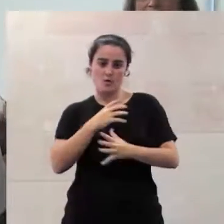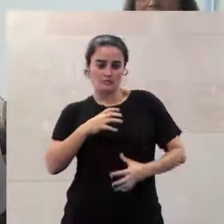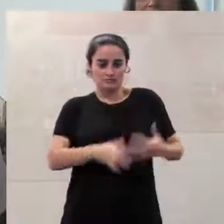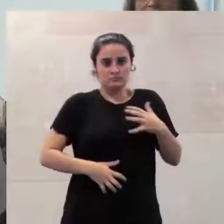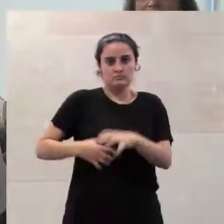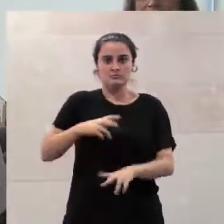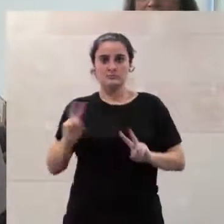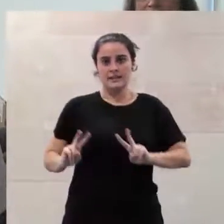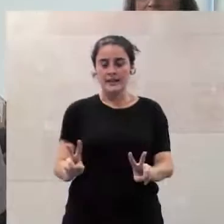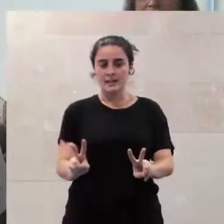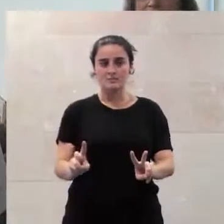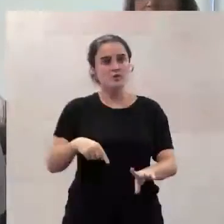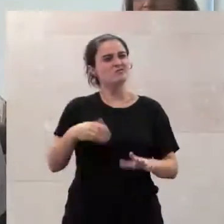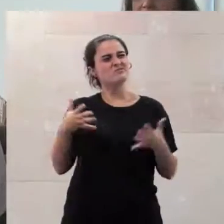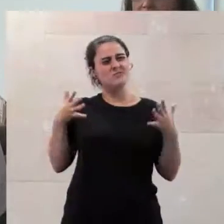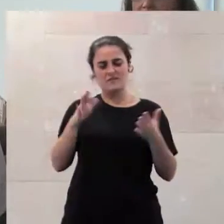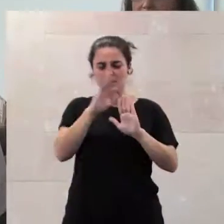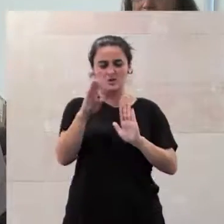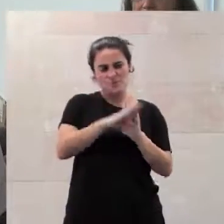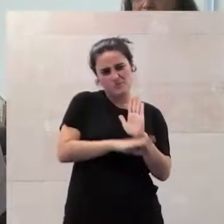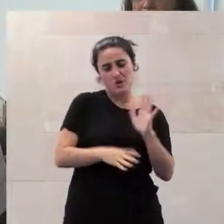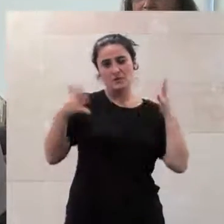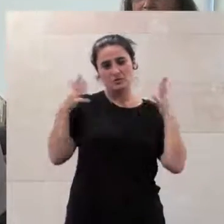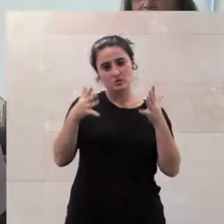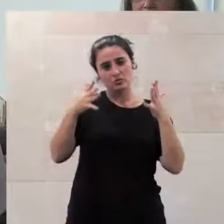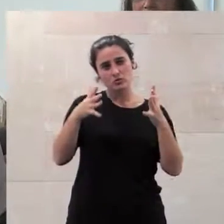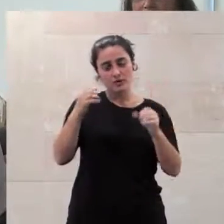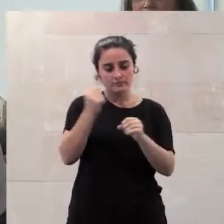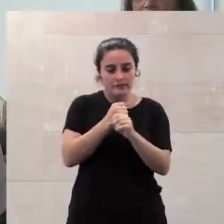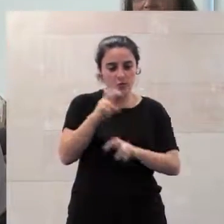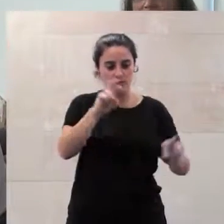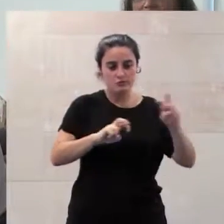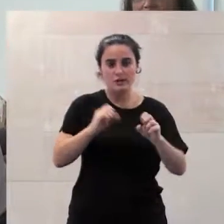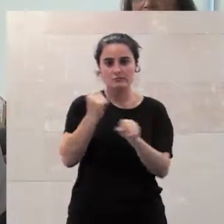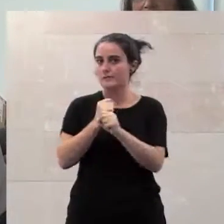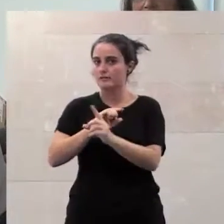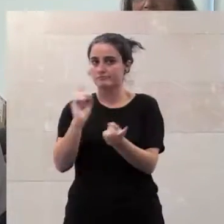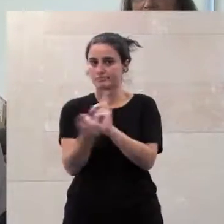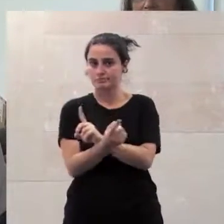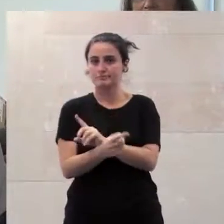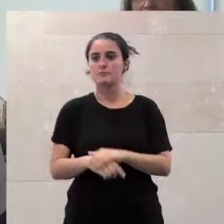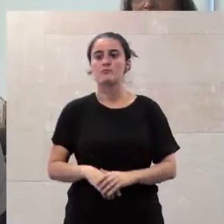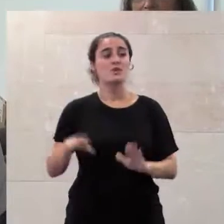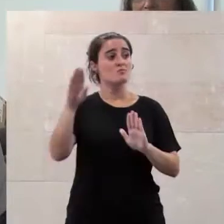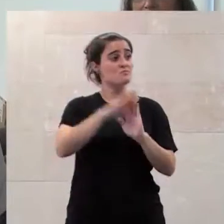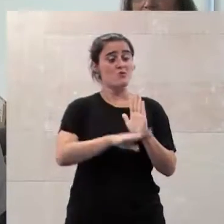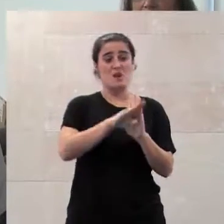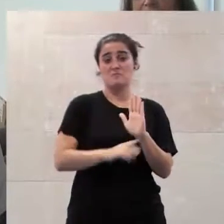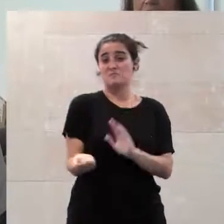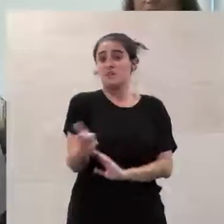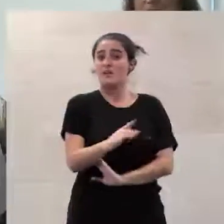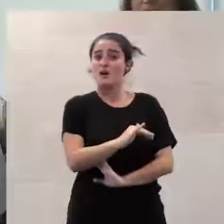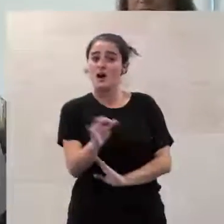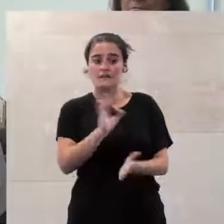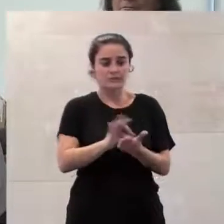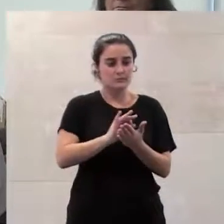es un programa de coaching para buscar o cambiar de trabajo. Hay programas de este tipo que ofrecen los servicios de